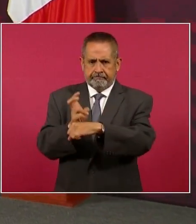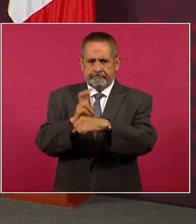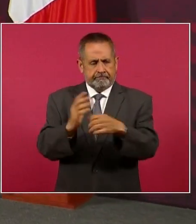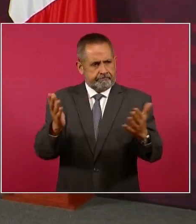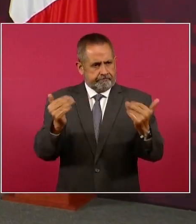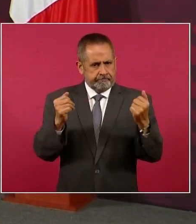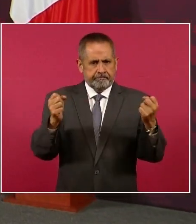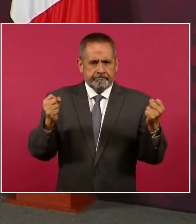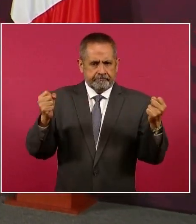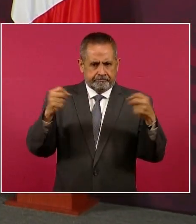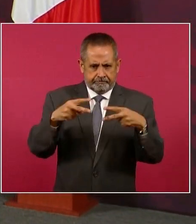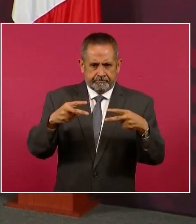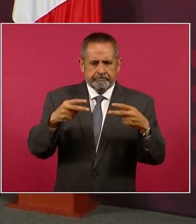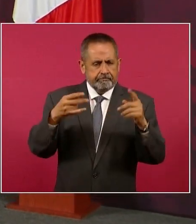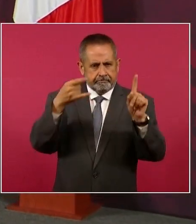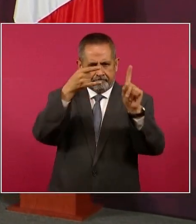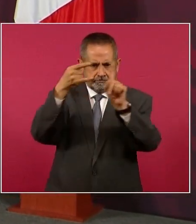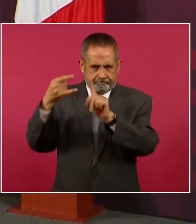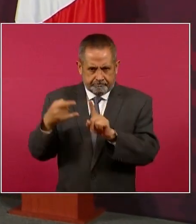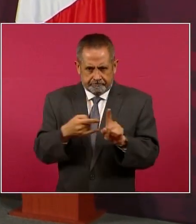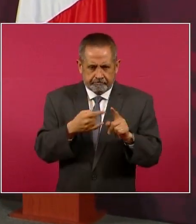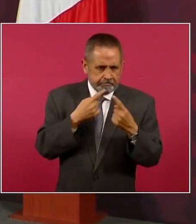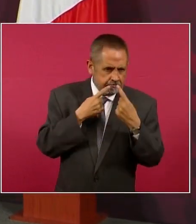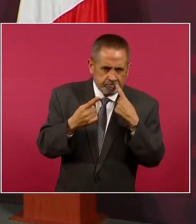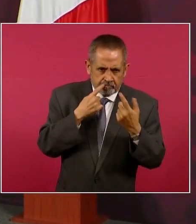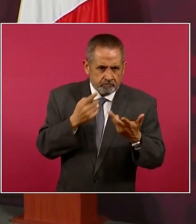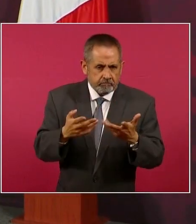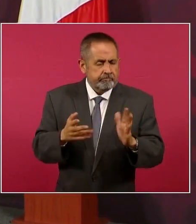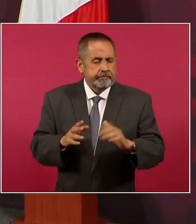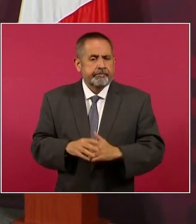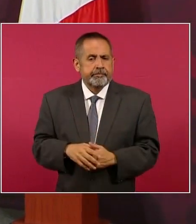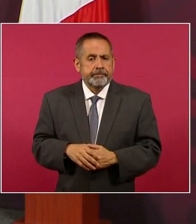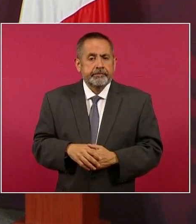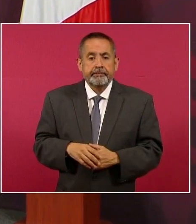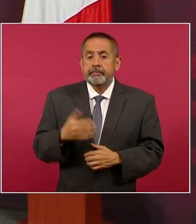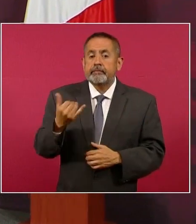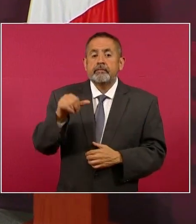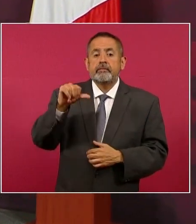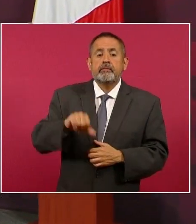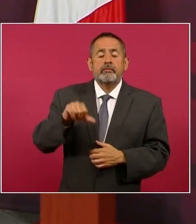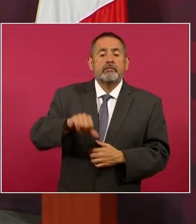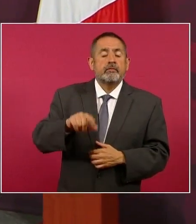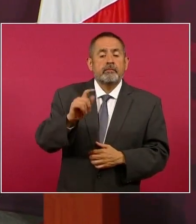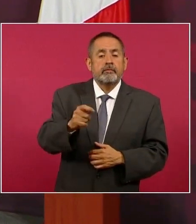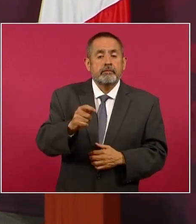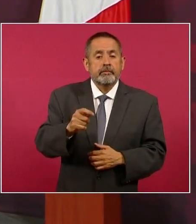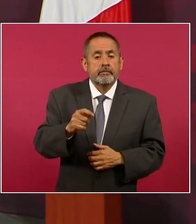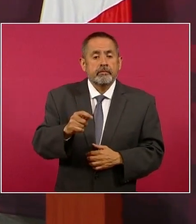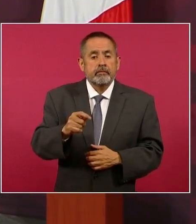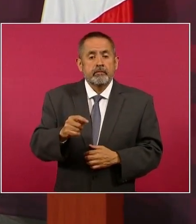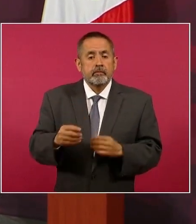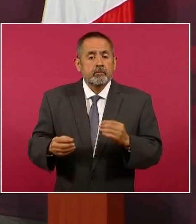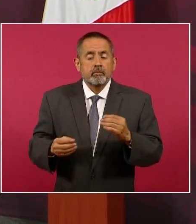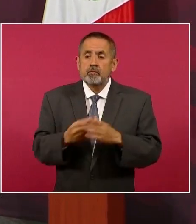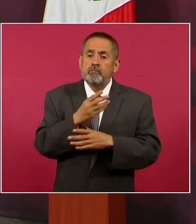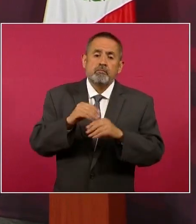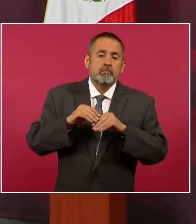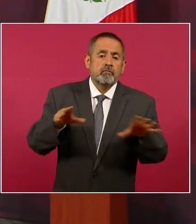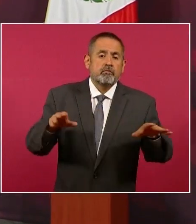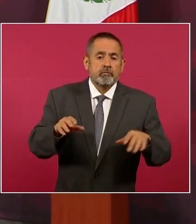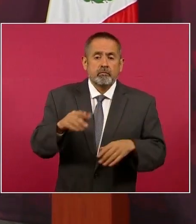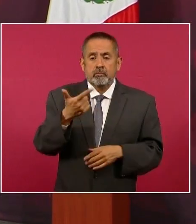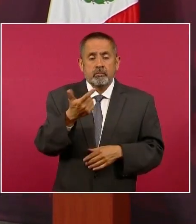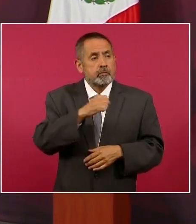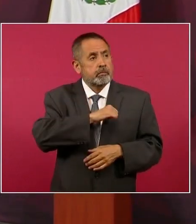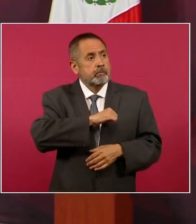que es de utilidad. Y hoy aparece el nuevo dato de